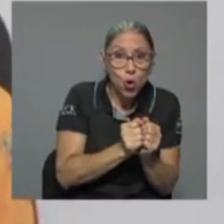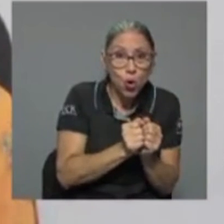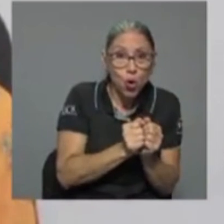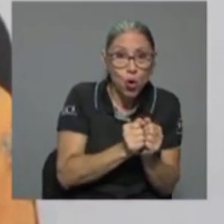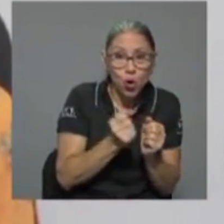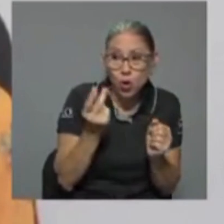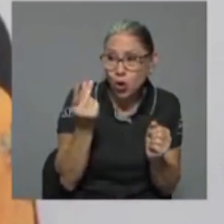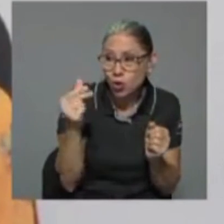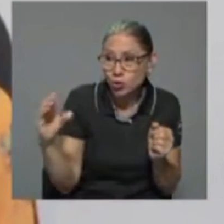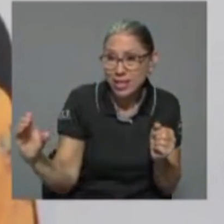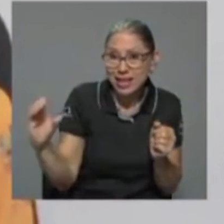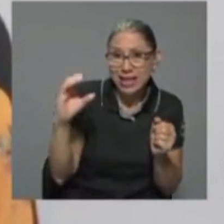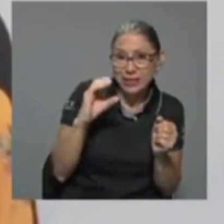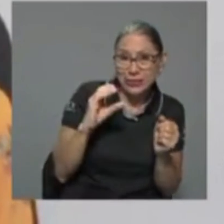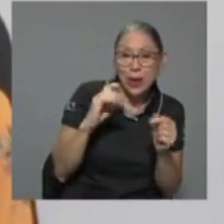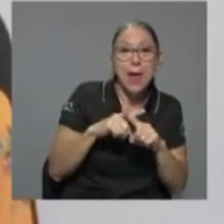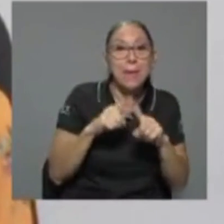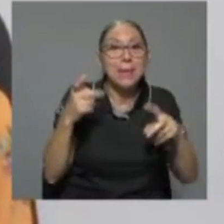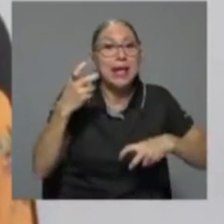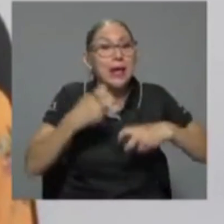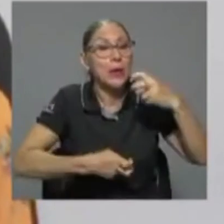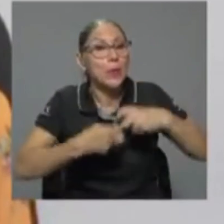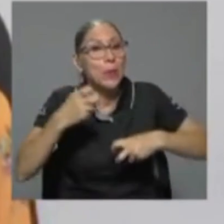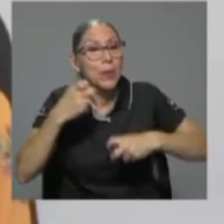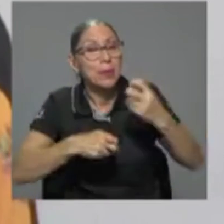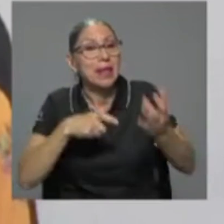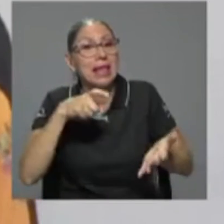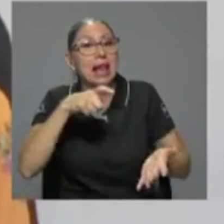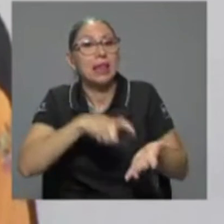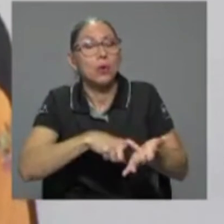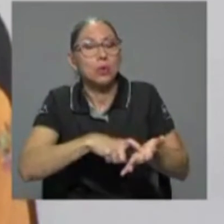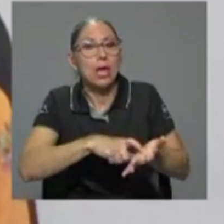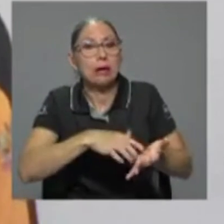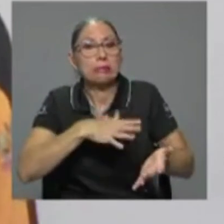pero el problema de la deuda es tan grande que